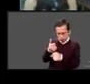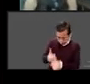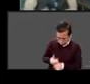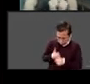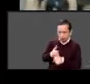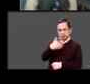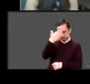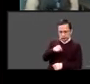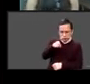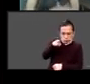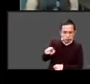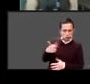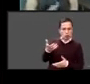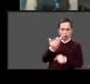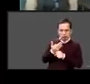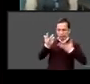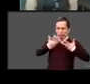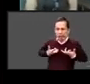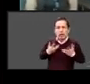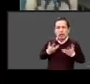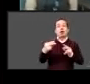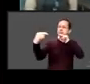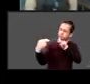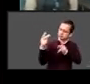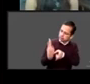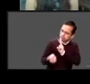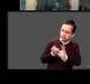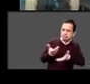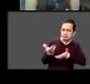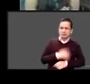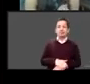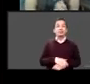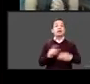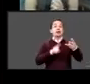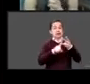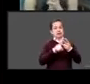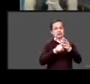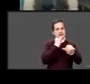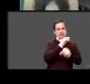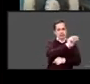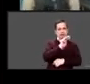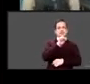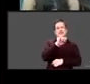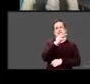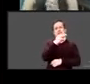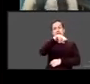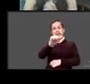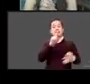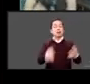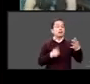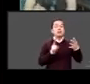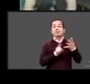pero que le amas, ¿no? Por ejemplo, en nuestra página de CIPINA también, y la Academia Americana de Pediatría, que ha sido una gran impulsora, sobre